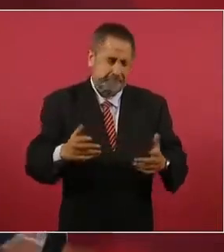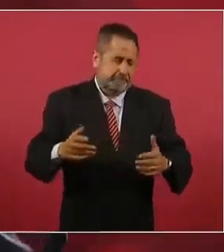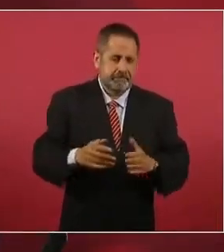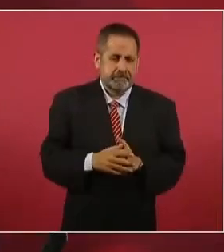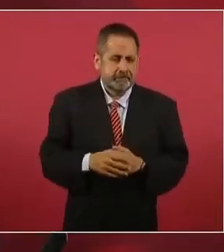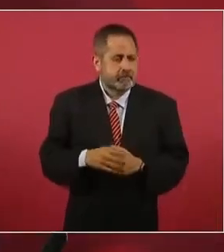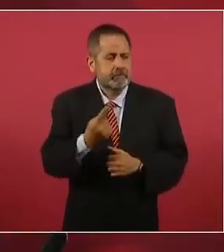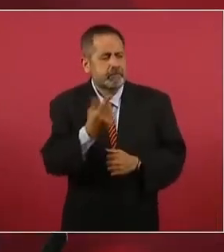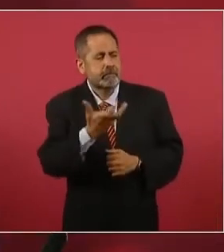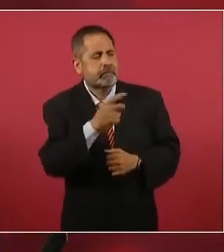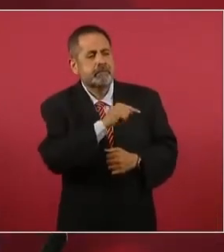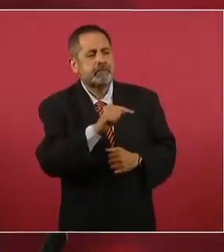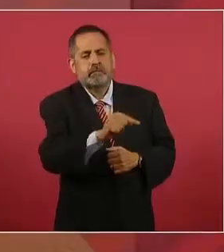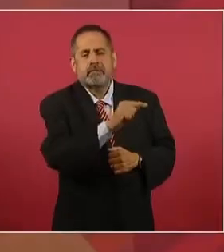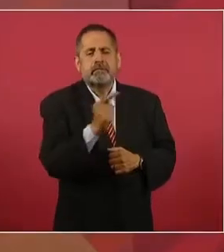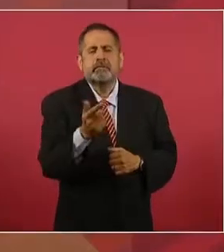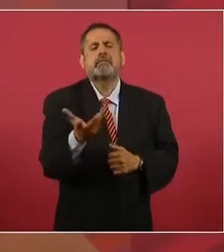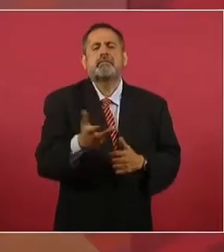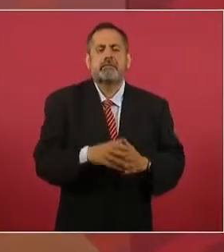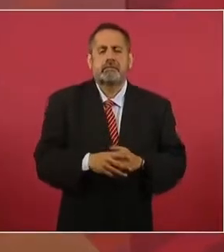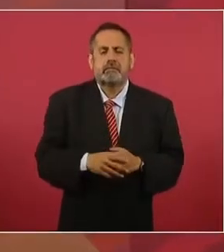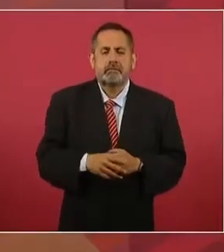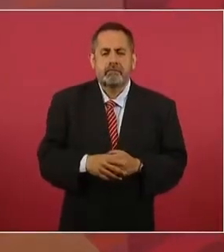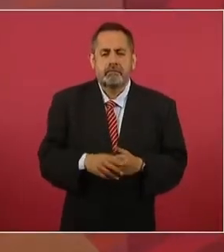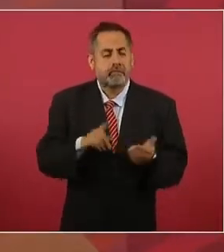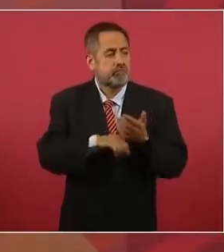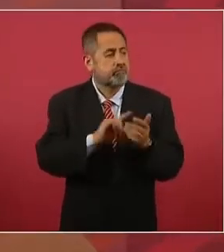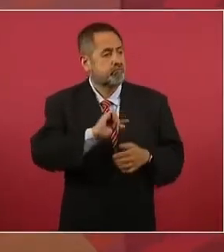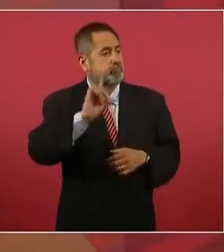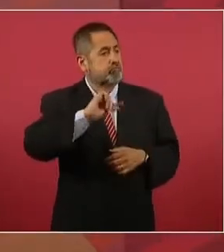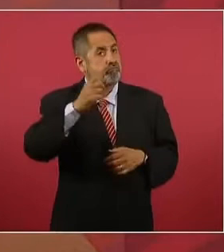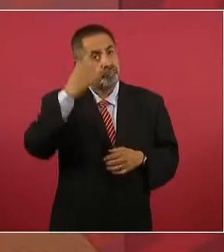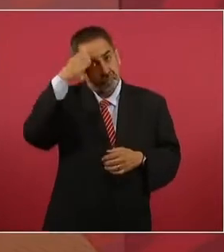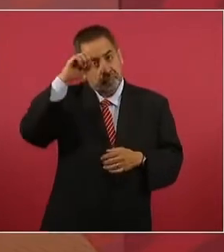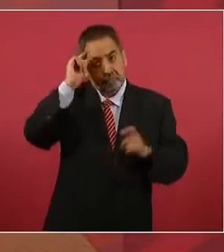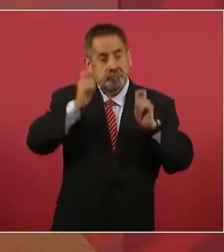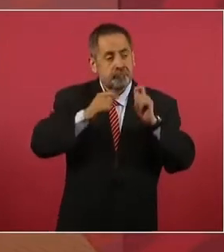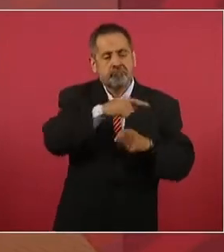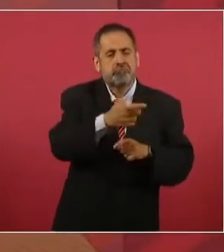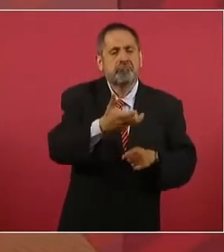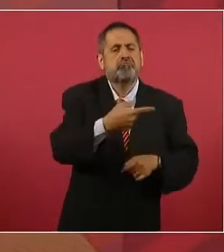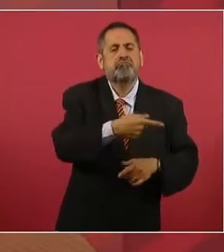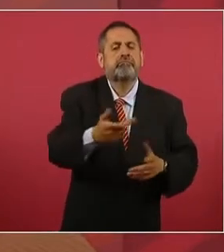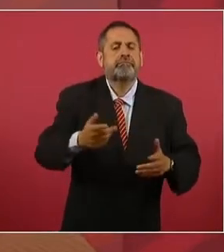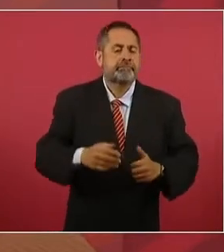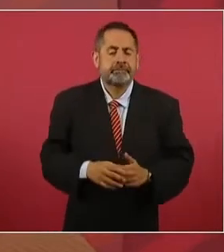¿Qué hicieron los expertos?